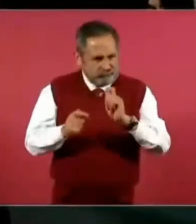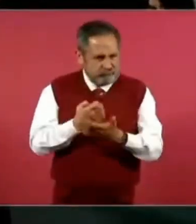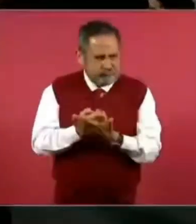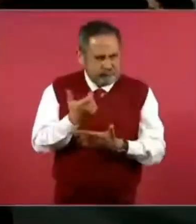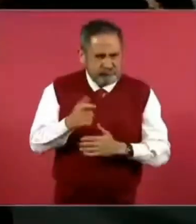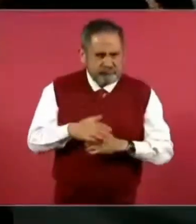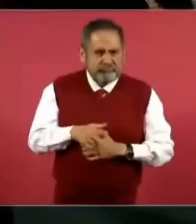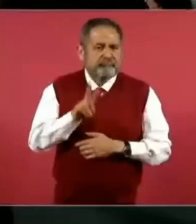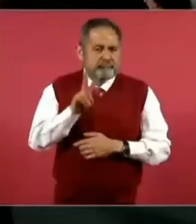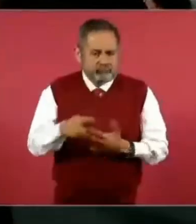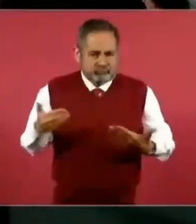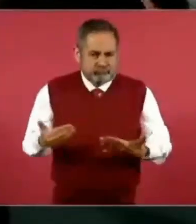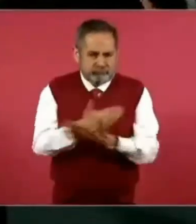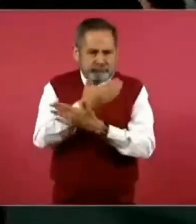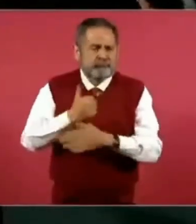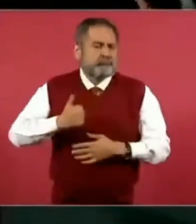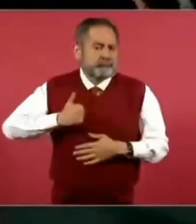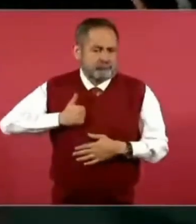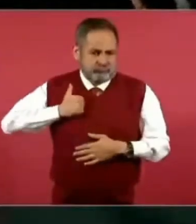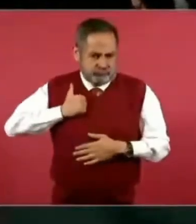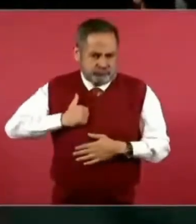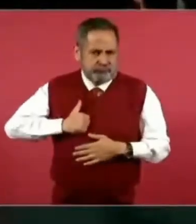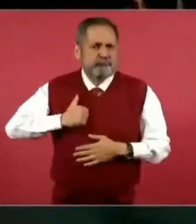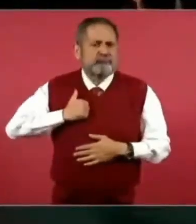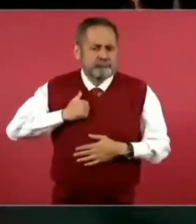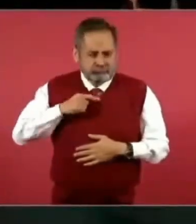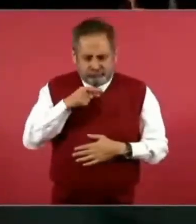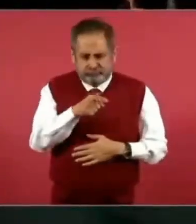nació en Canadá, pero